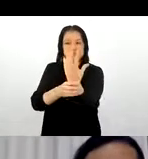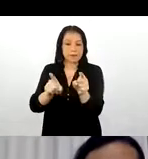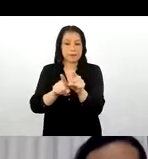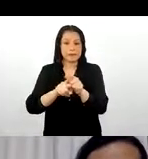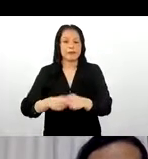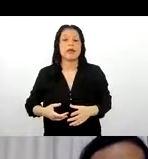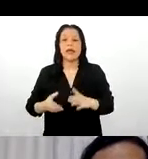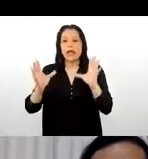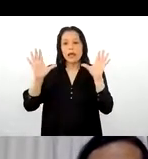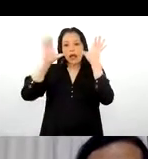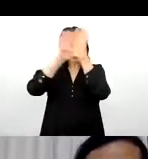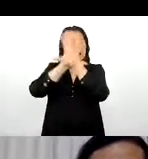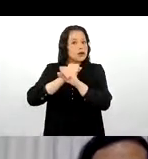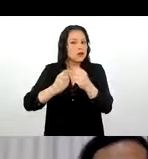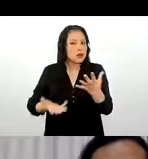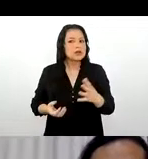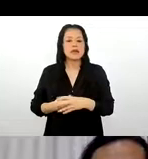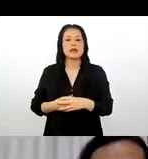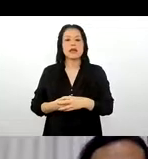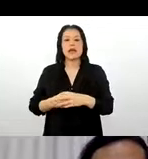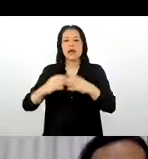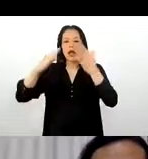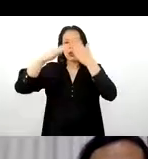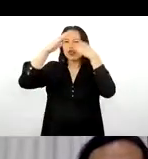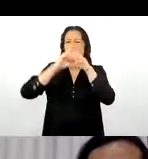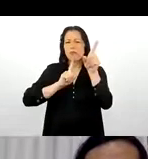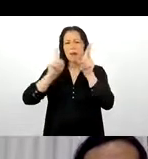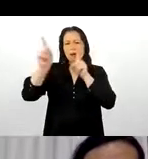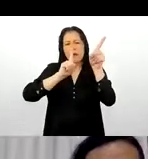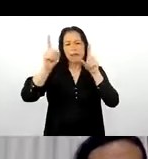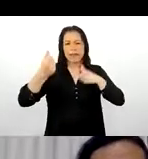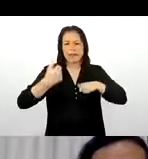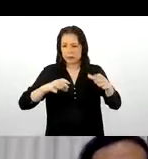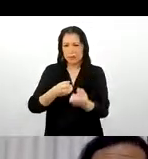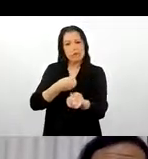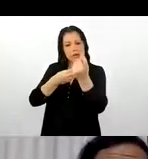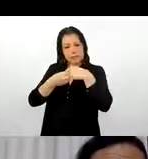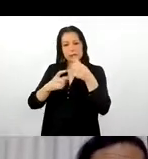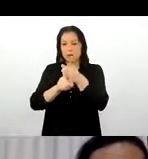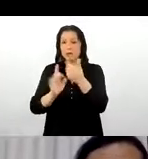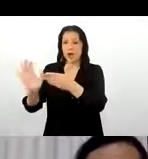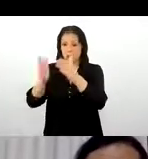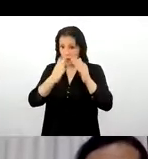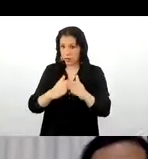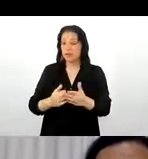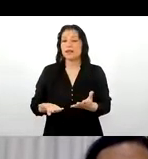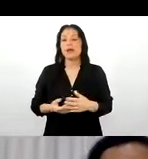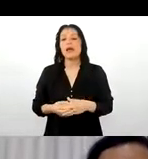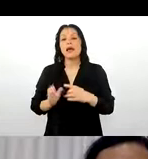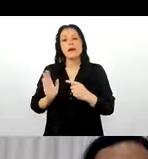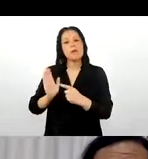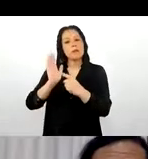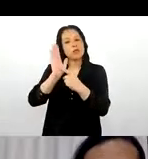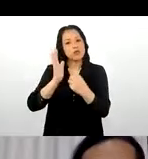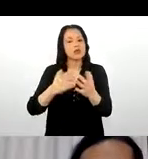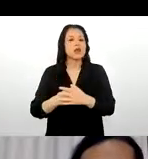pues en las noches los cielos estrellados y las actividades participativas que desarrolla la comunidad, nuevamente resaltando